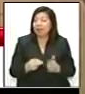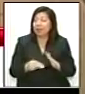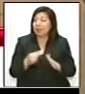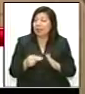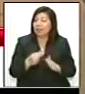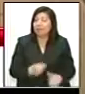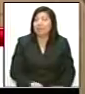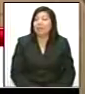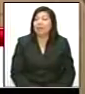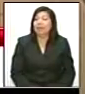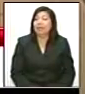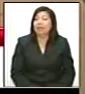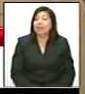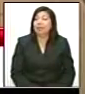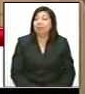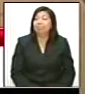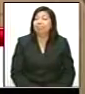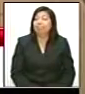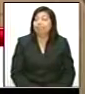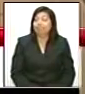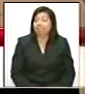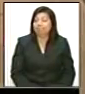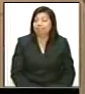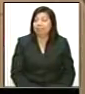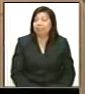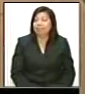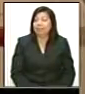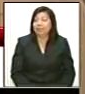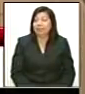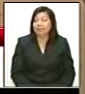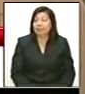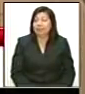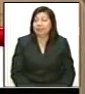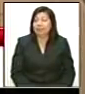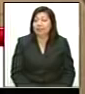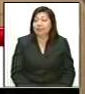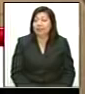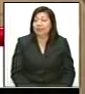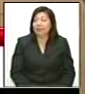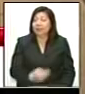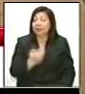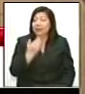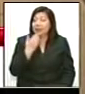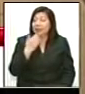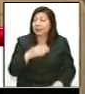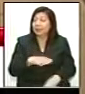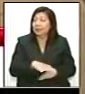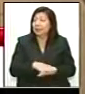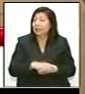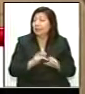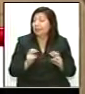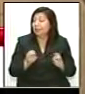de gabinete de trabajo, ¿no? ¿Con quién tratamos ese